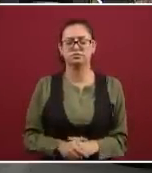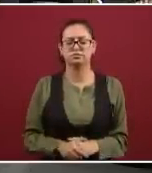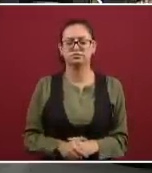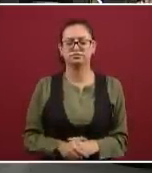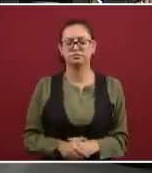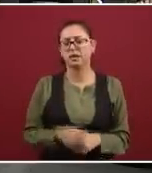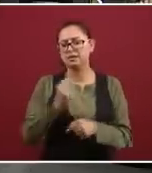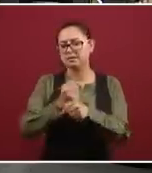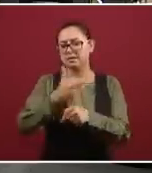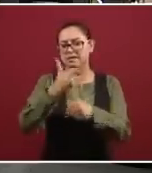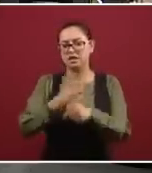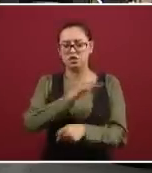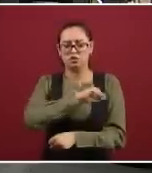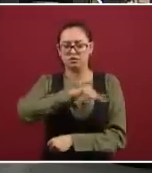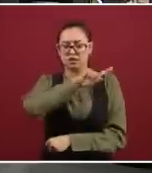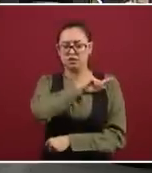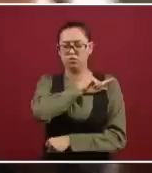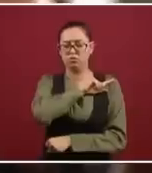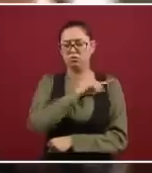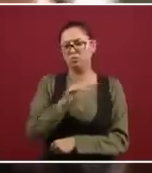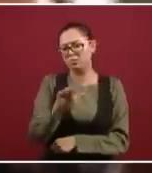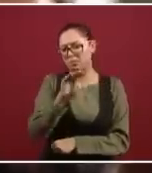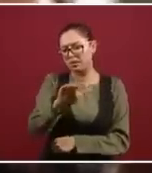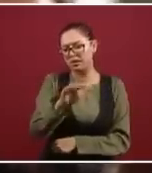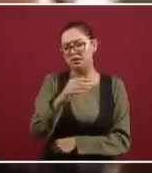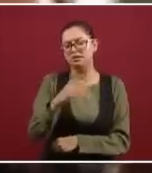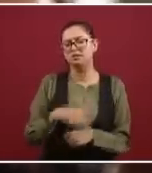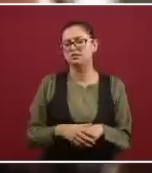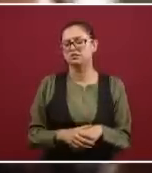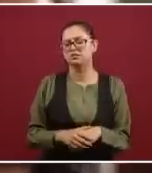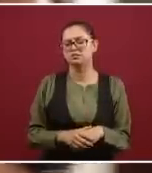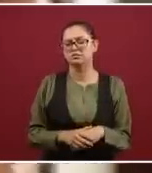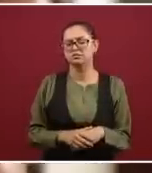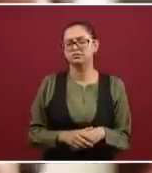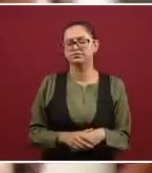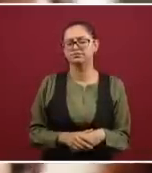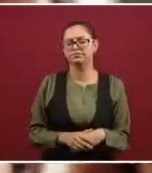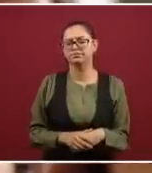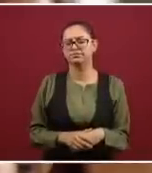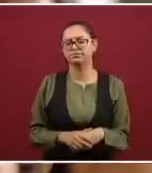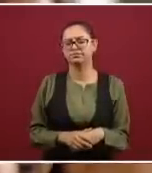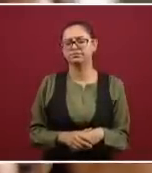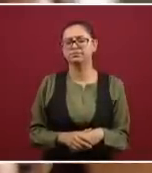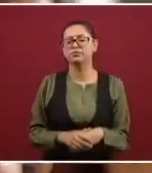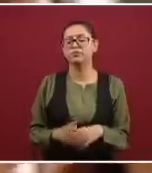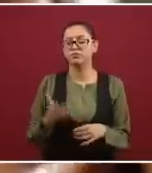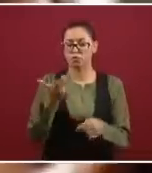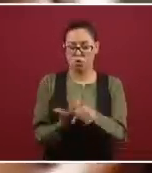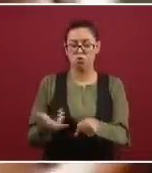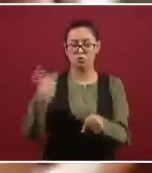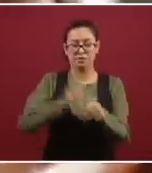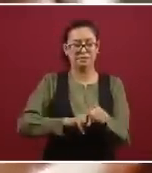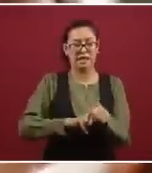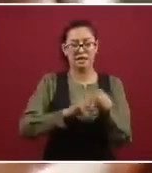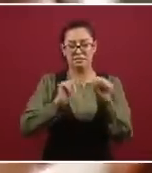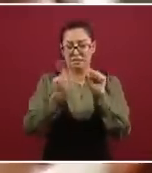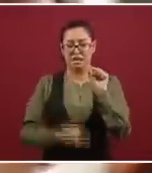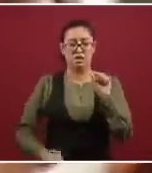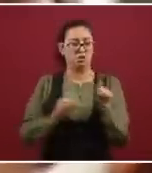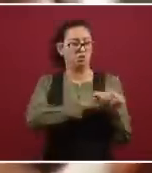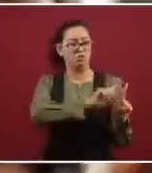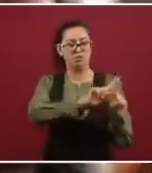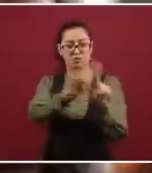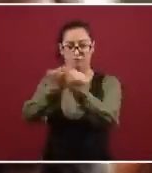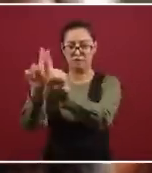secretario de Salud, si considera usted que actualmente existen las condiciones necesarias en los hospitales de salud del país para dar